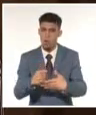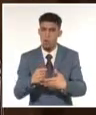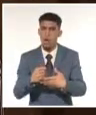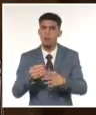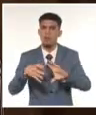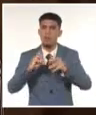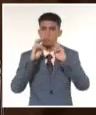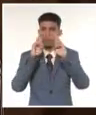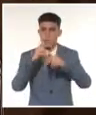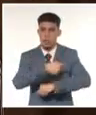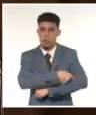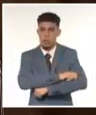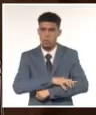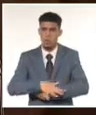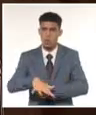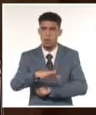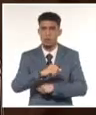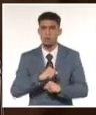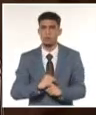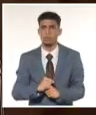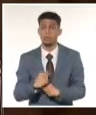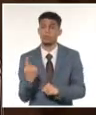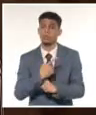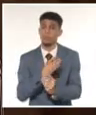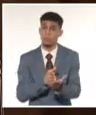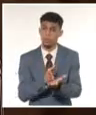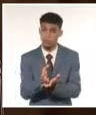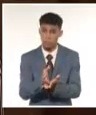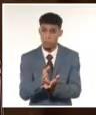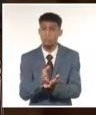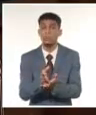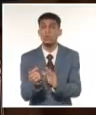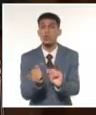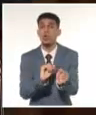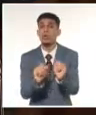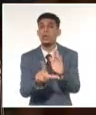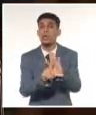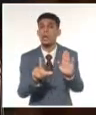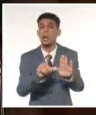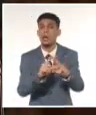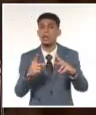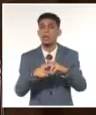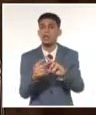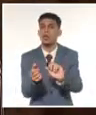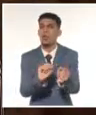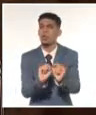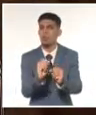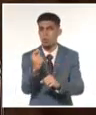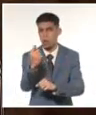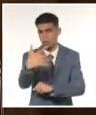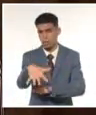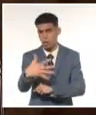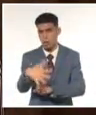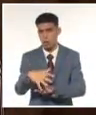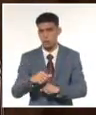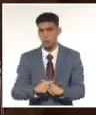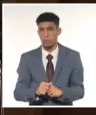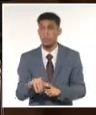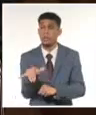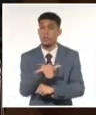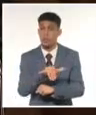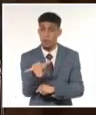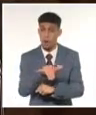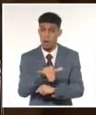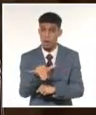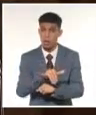función de ello, hay que consolidar el enfrentamiento a las ilegalidades y el control de los precios. Al mismo tiempo,